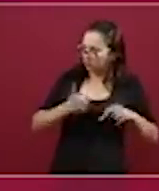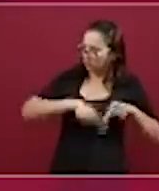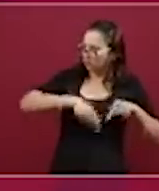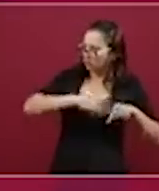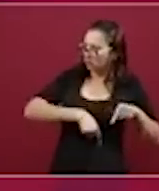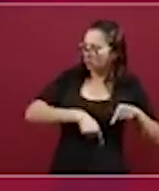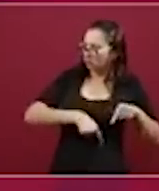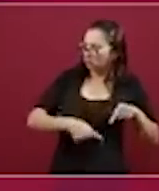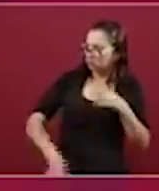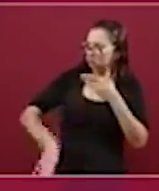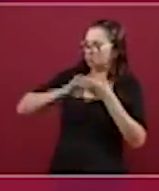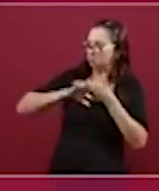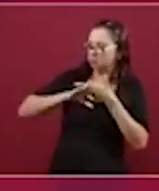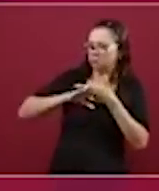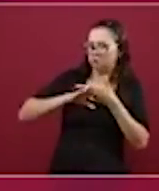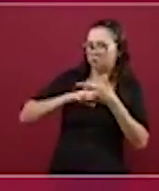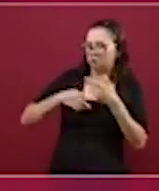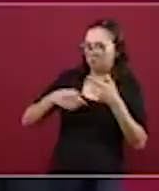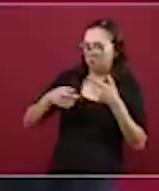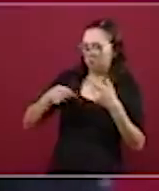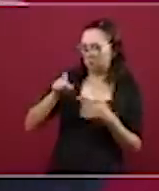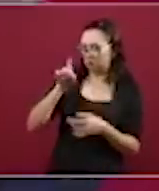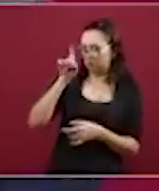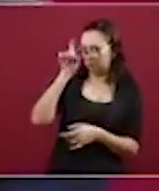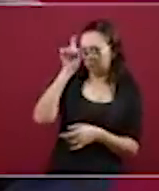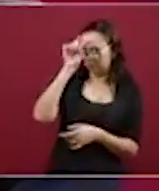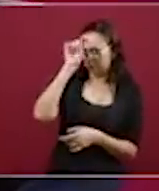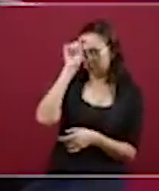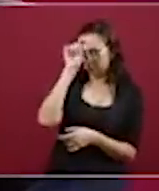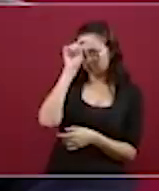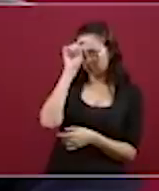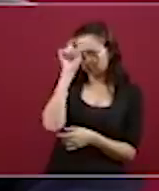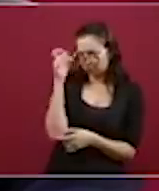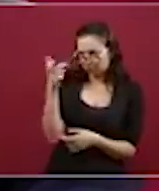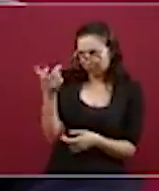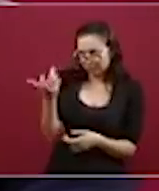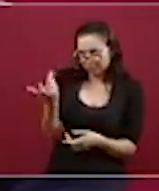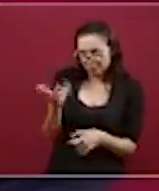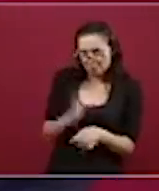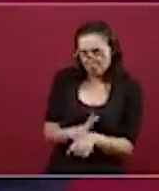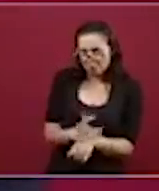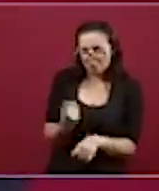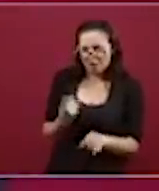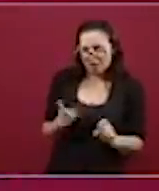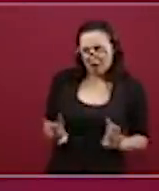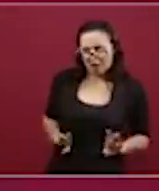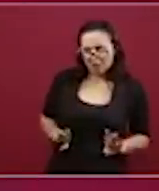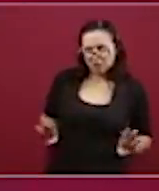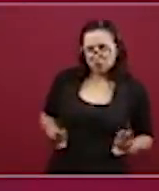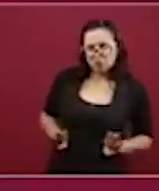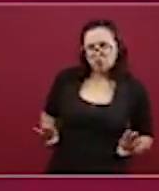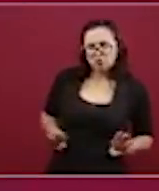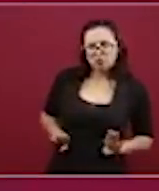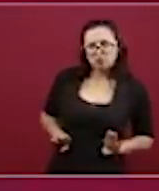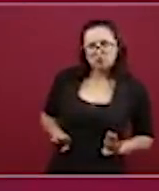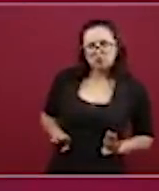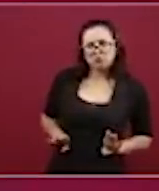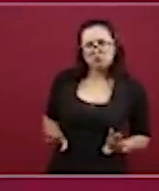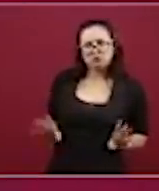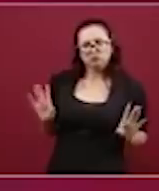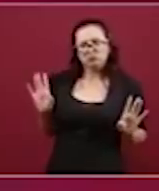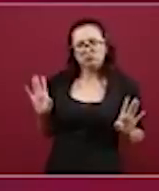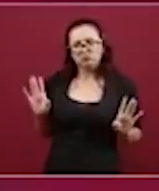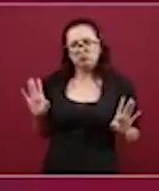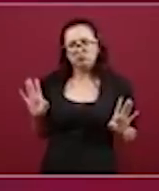Entonces, ¿por qué esa actitud? está